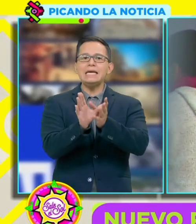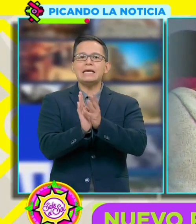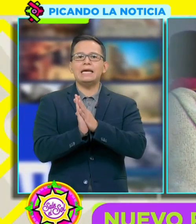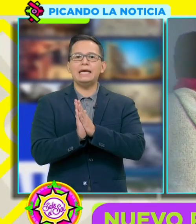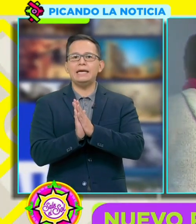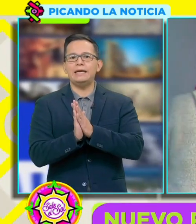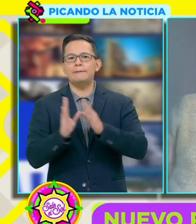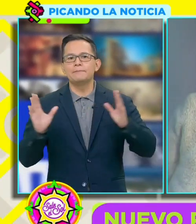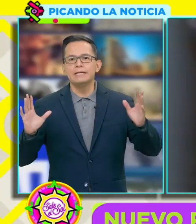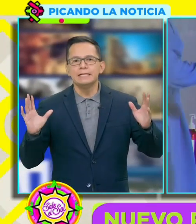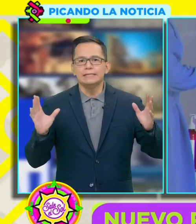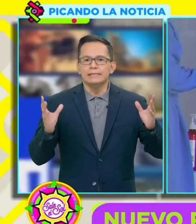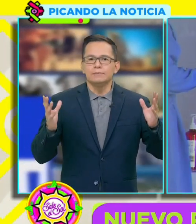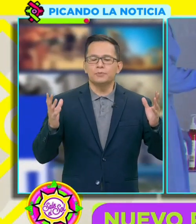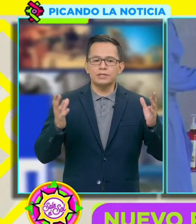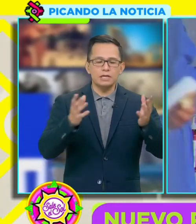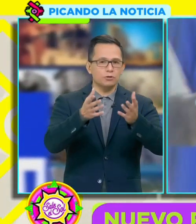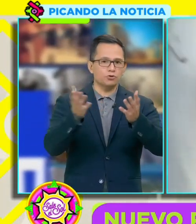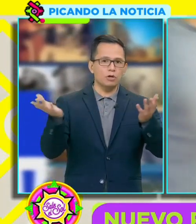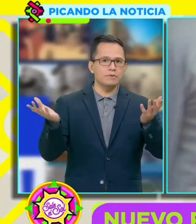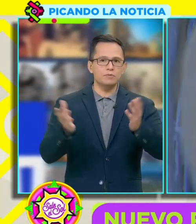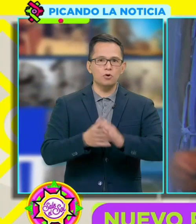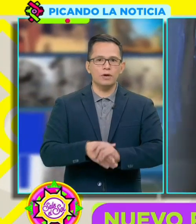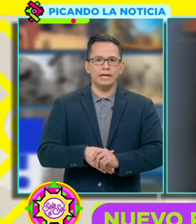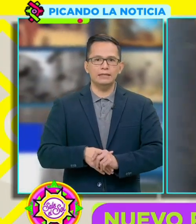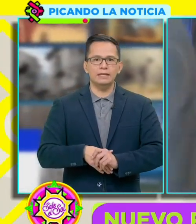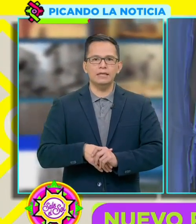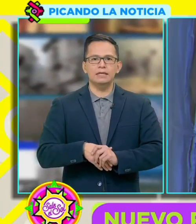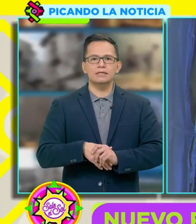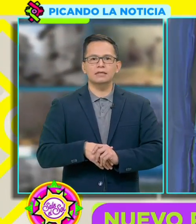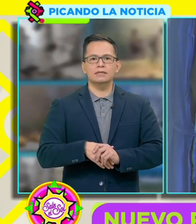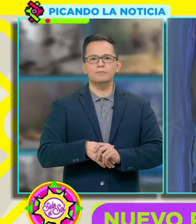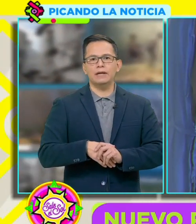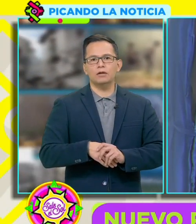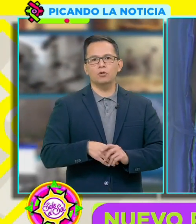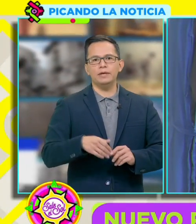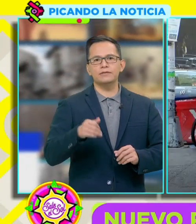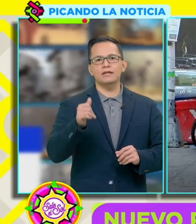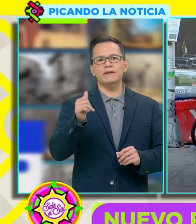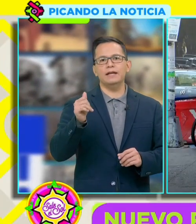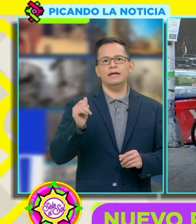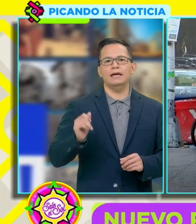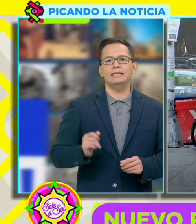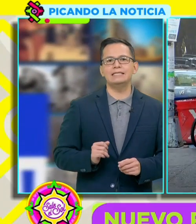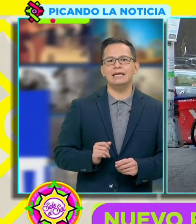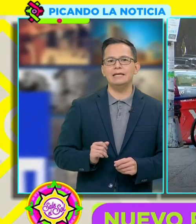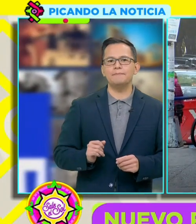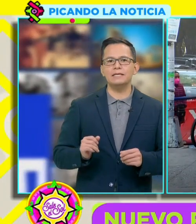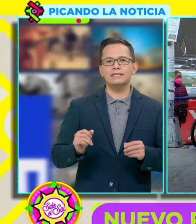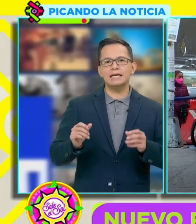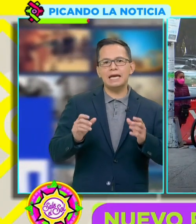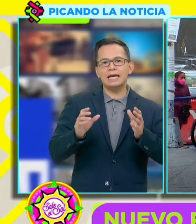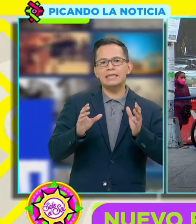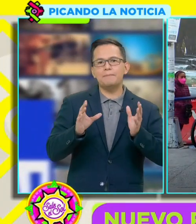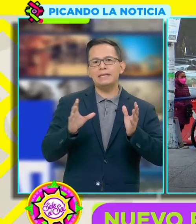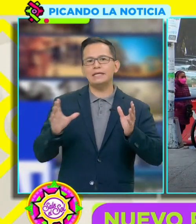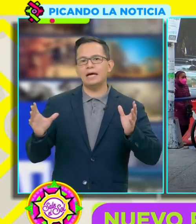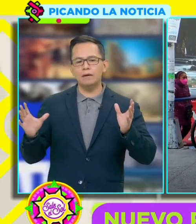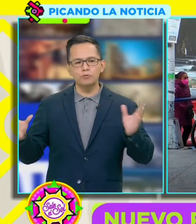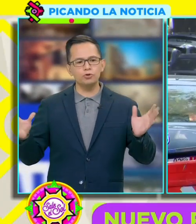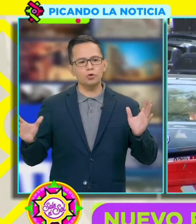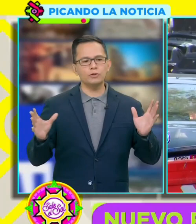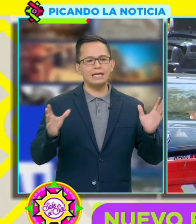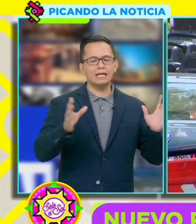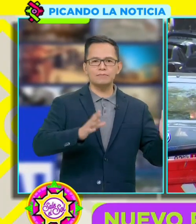Y que, pues incluso el mismo gerente de incidentes para el COVID, Silvian Aldigeri, dice que